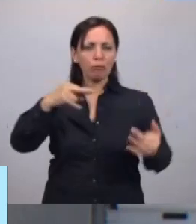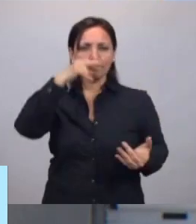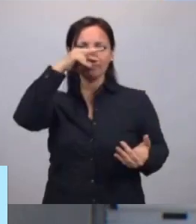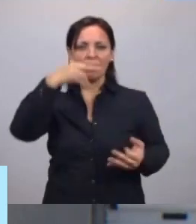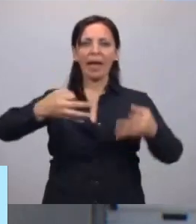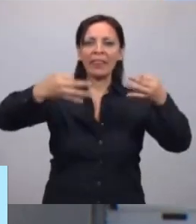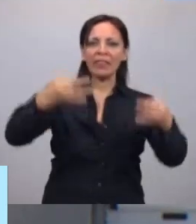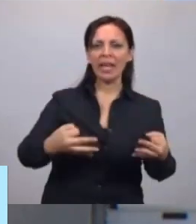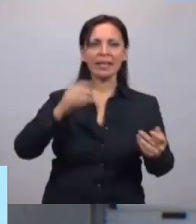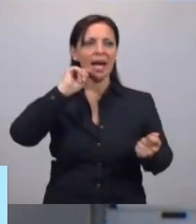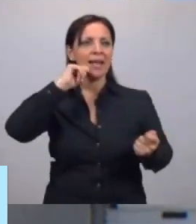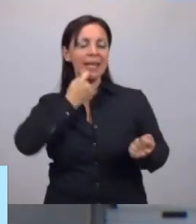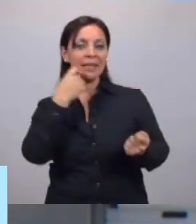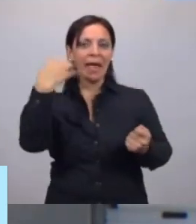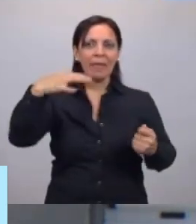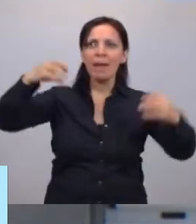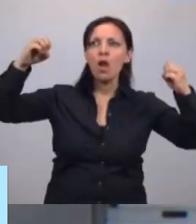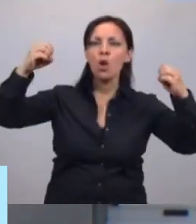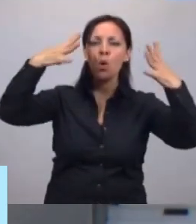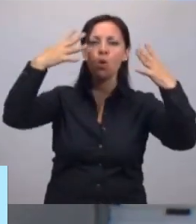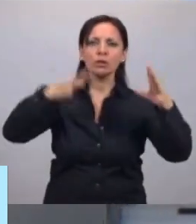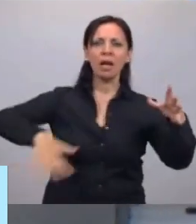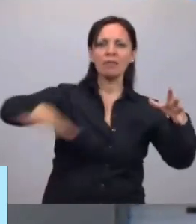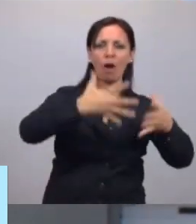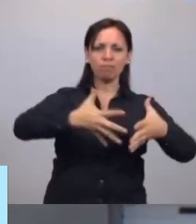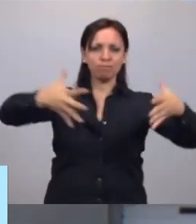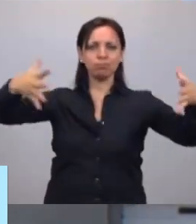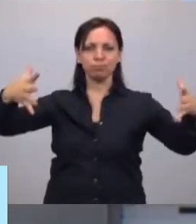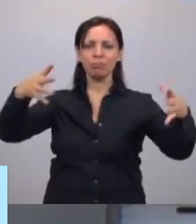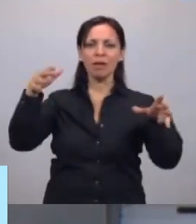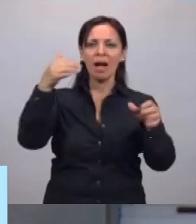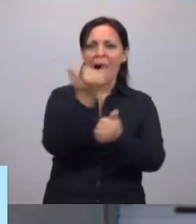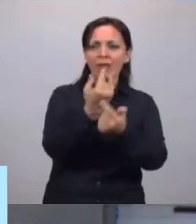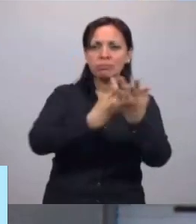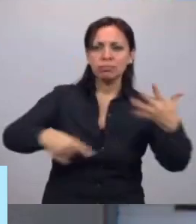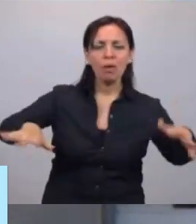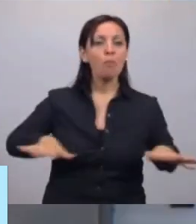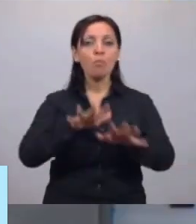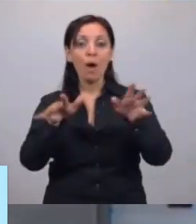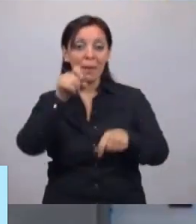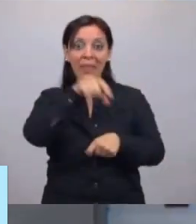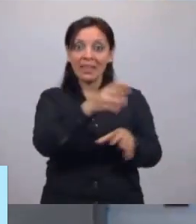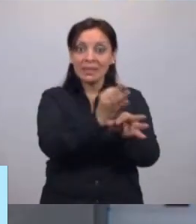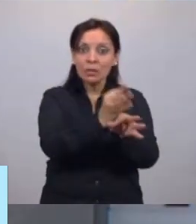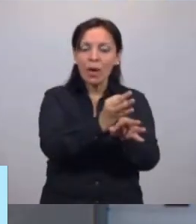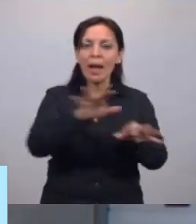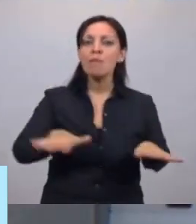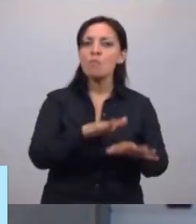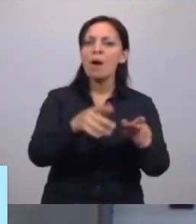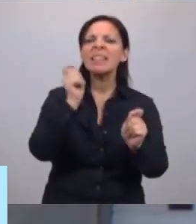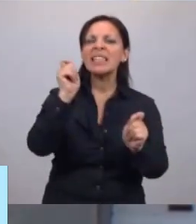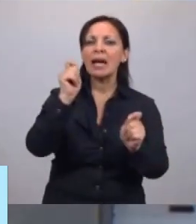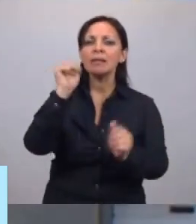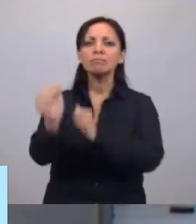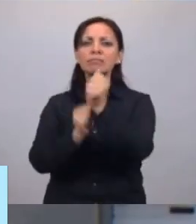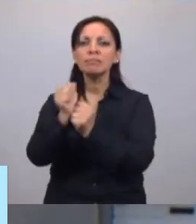tenían que ser lindas que tenían que ser luminosas espaciosas equipadas los muebles de esta escuela son muebles que hace la